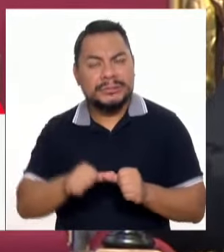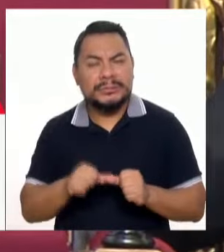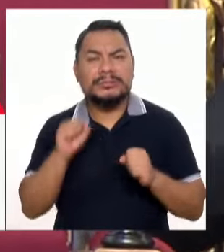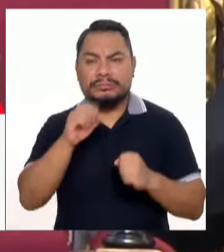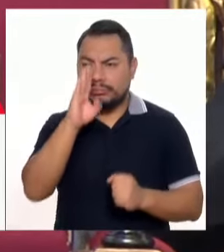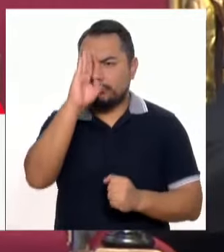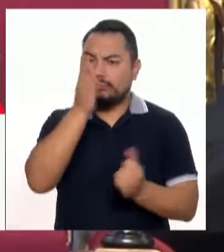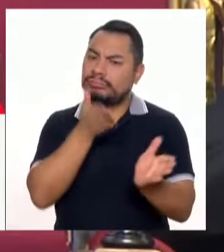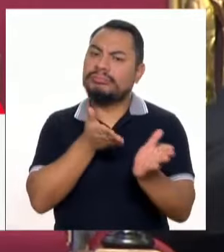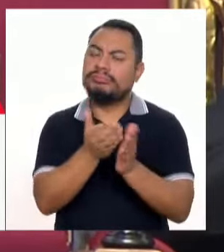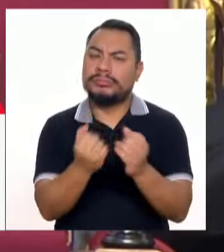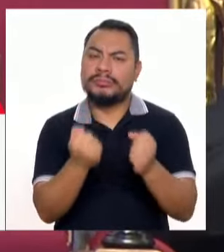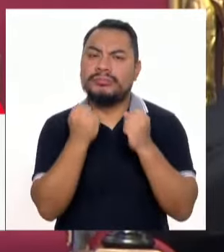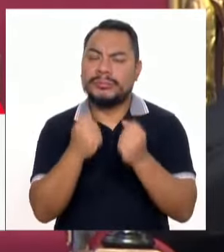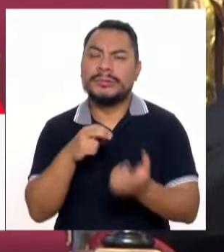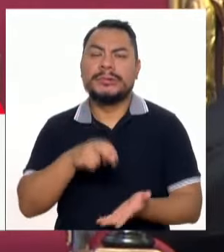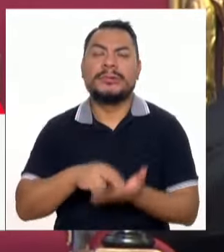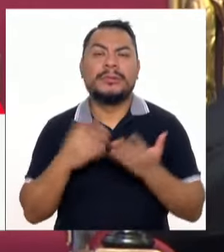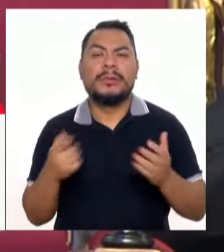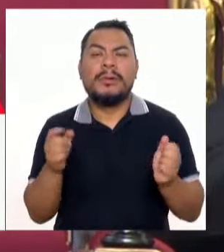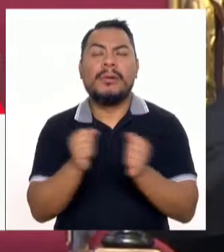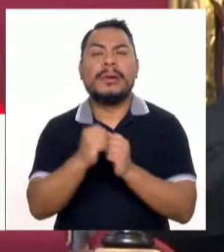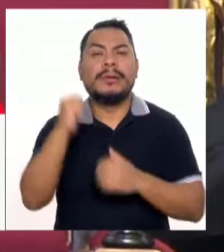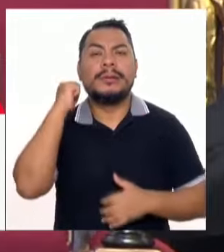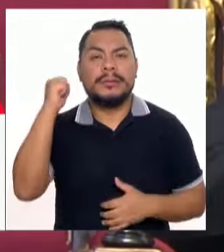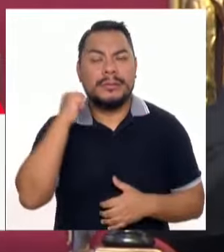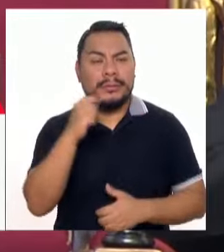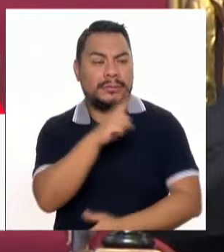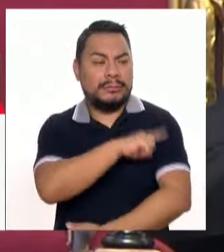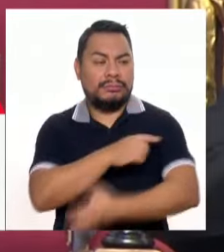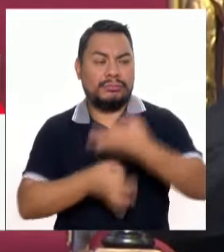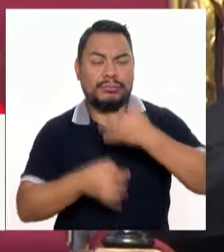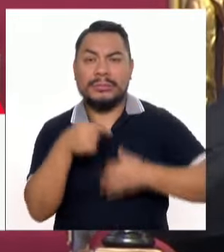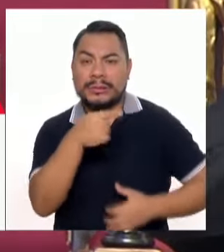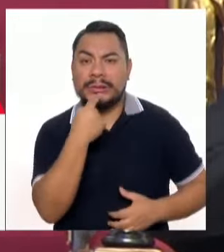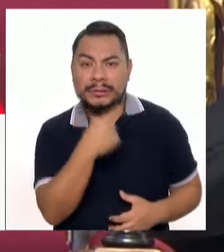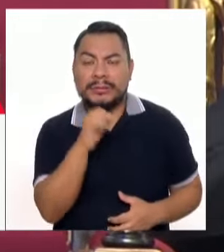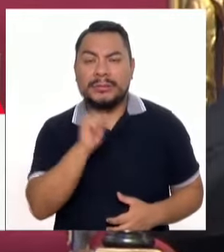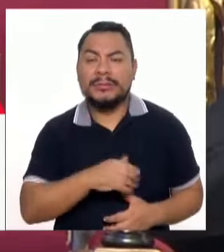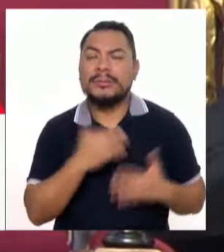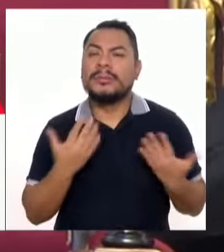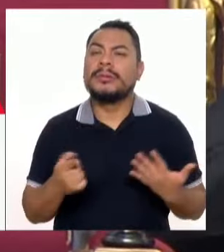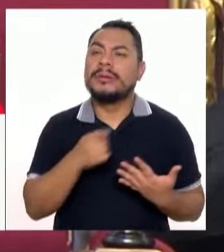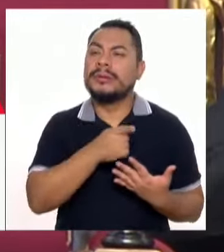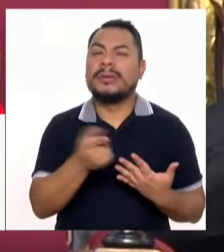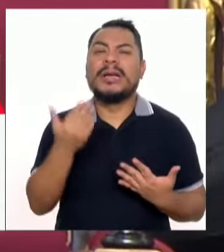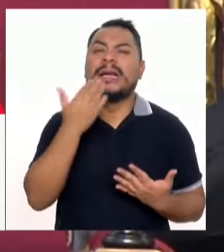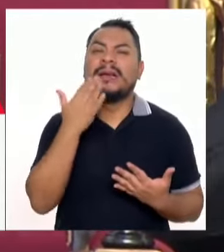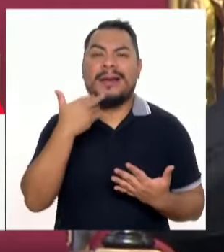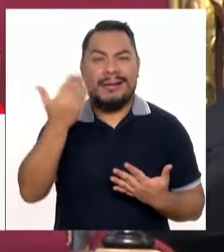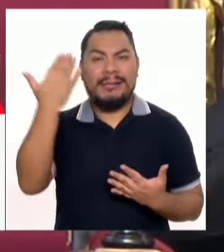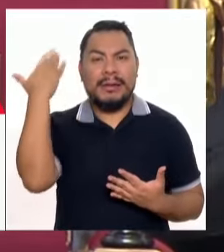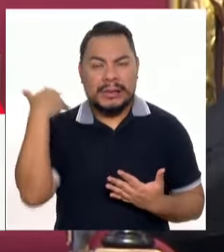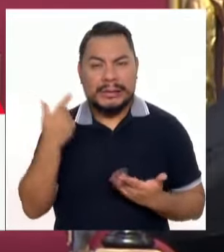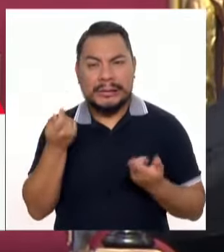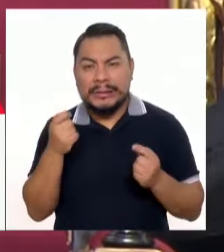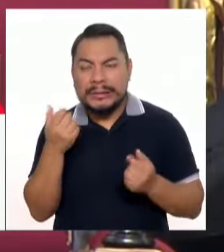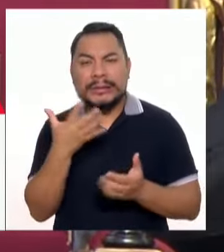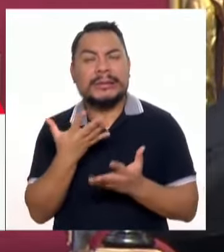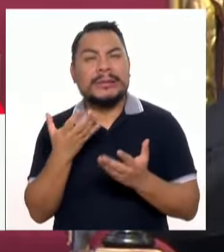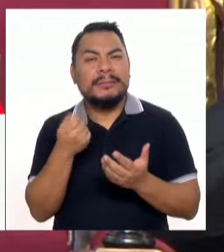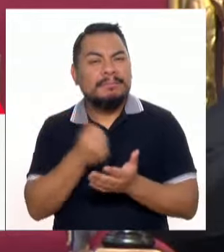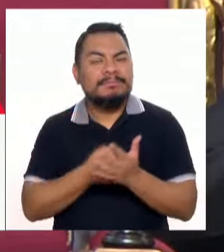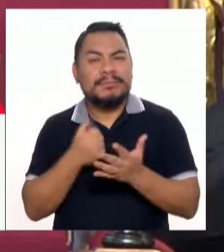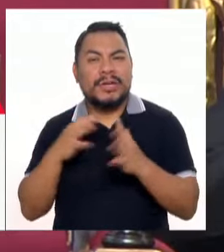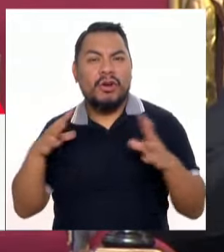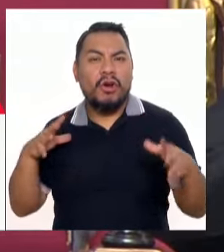firme y valiente, apegada al derecho del Poder Judicial frente a los designios de quienes pretendieron subvertir